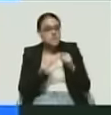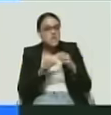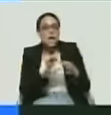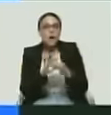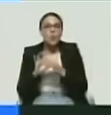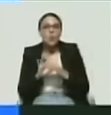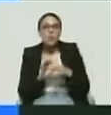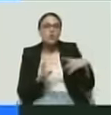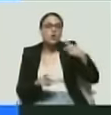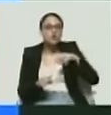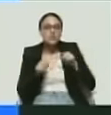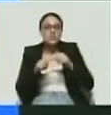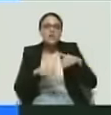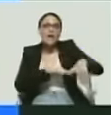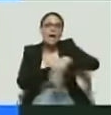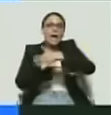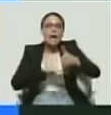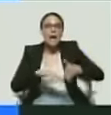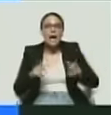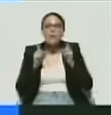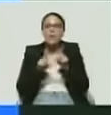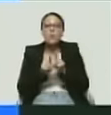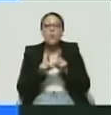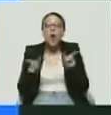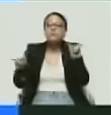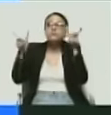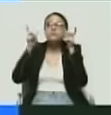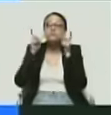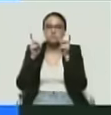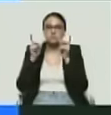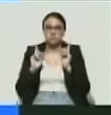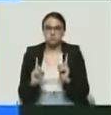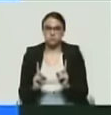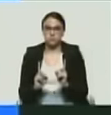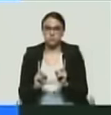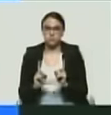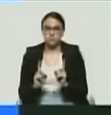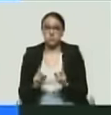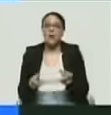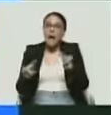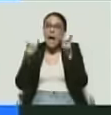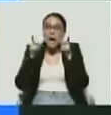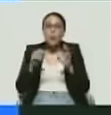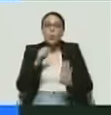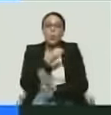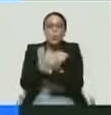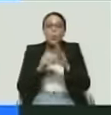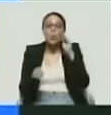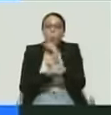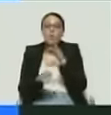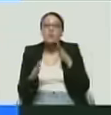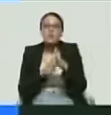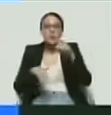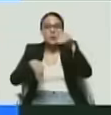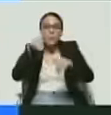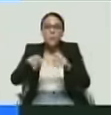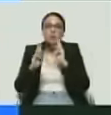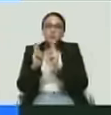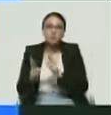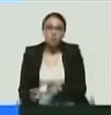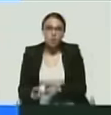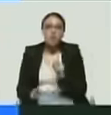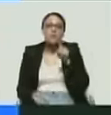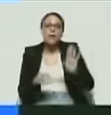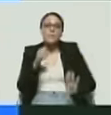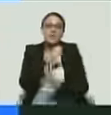de irnos para la calle. Nos vamos para la calle a defender los votos, a defender la paz y a